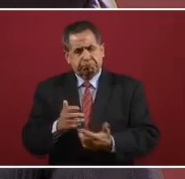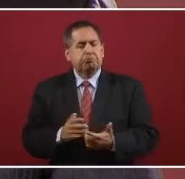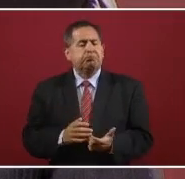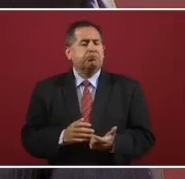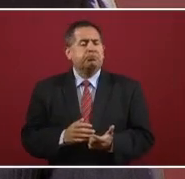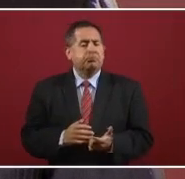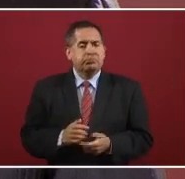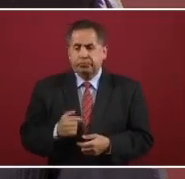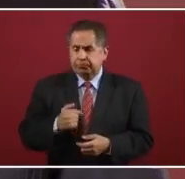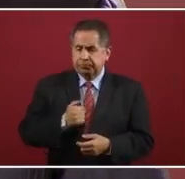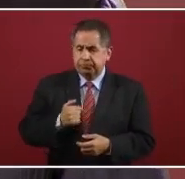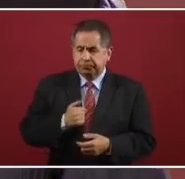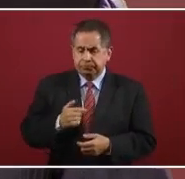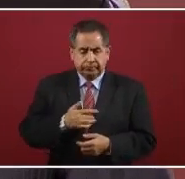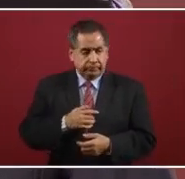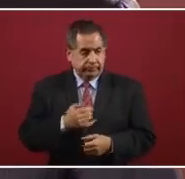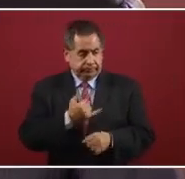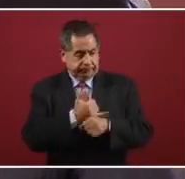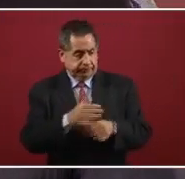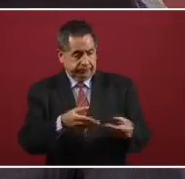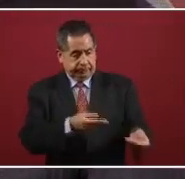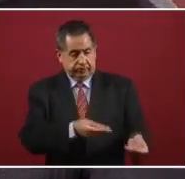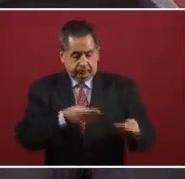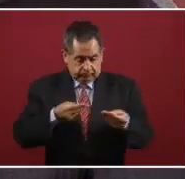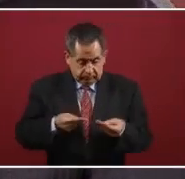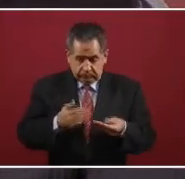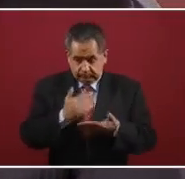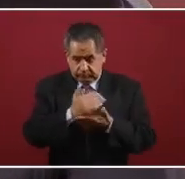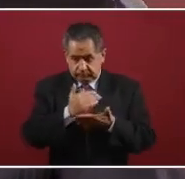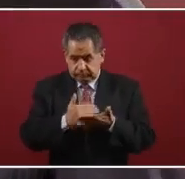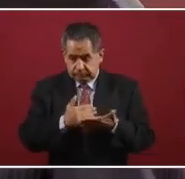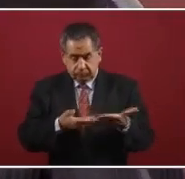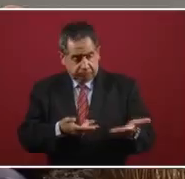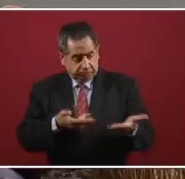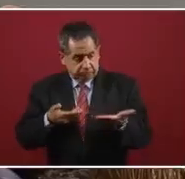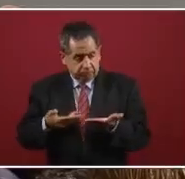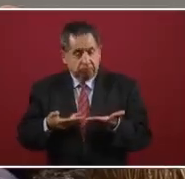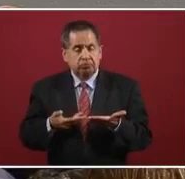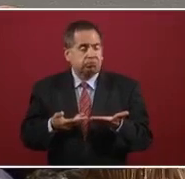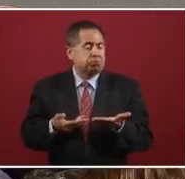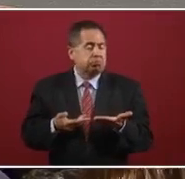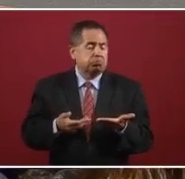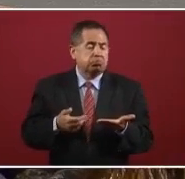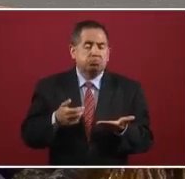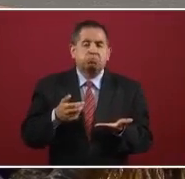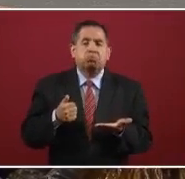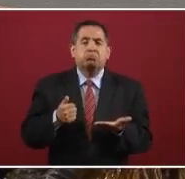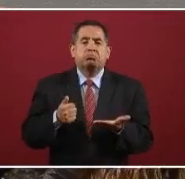Yo tengo información que